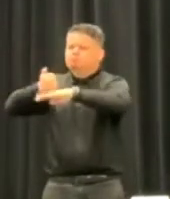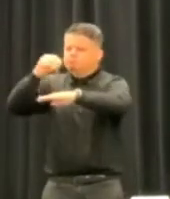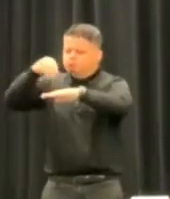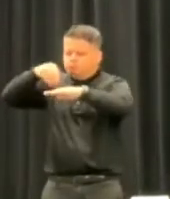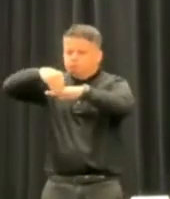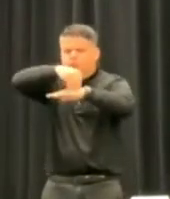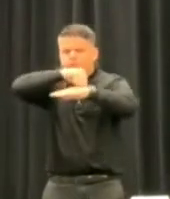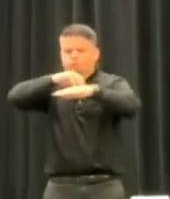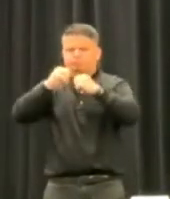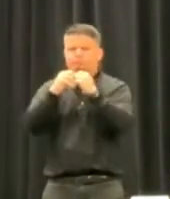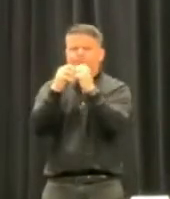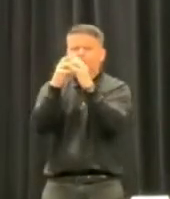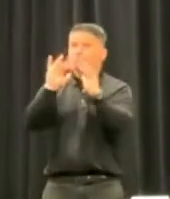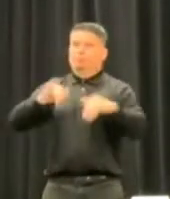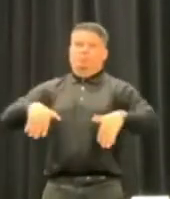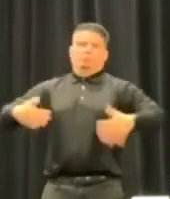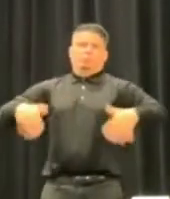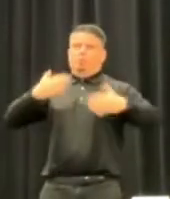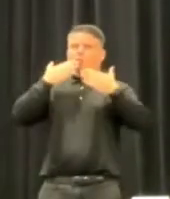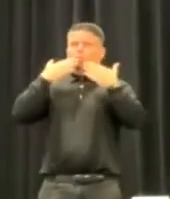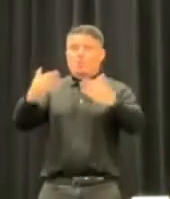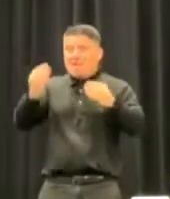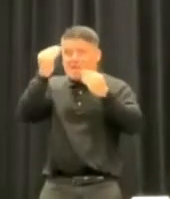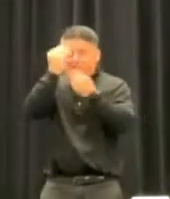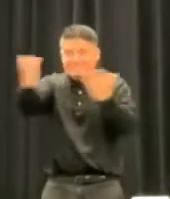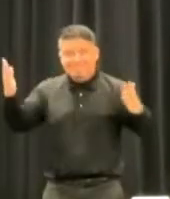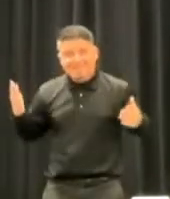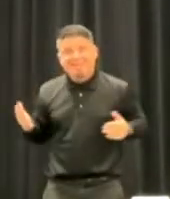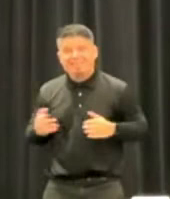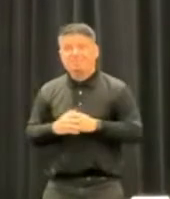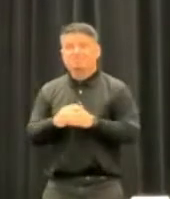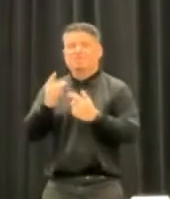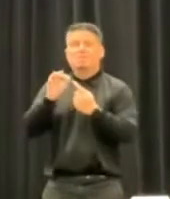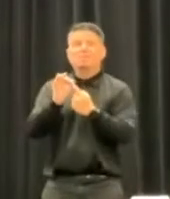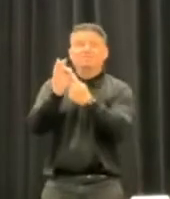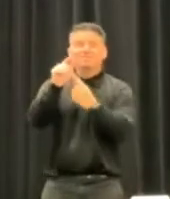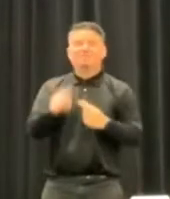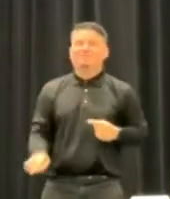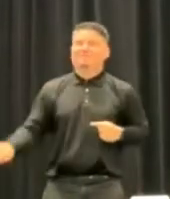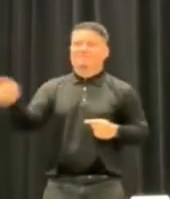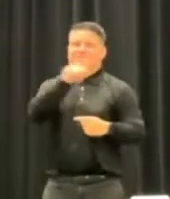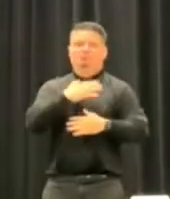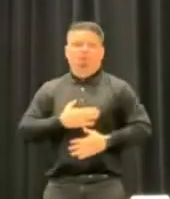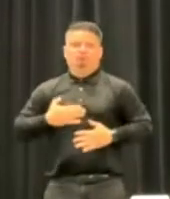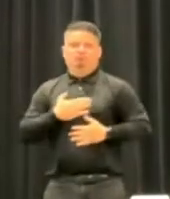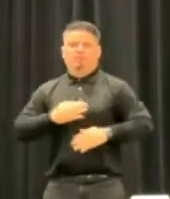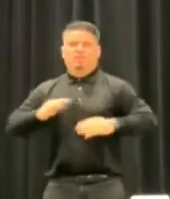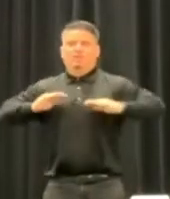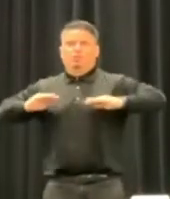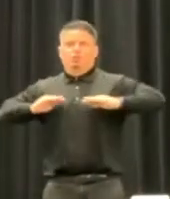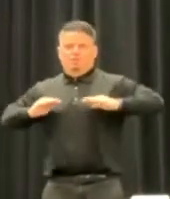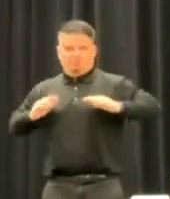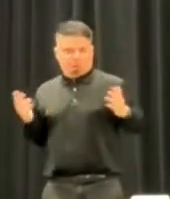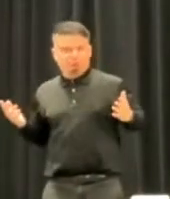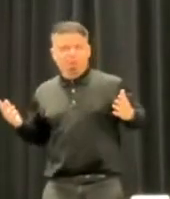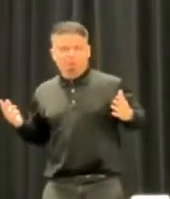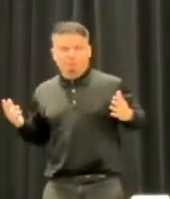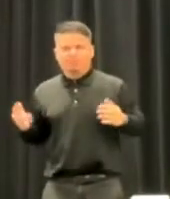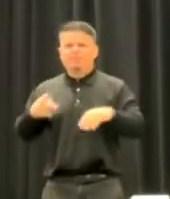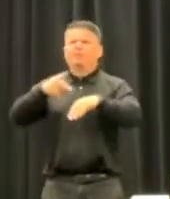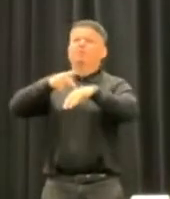puerto rico y especialmente para el ámbito deportivo y recreativo de nuestro de nuestro querido puerto rico